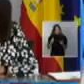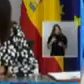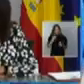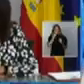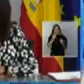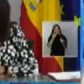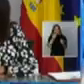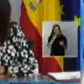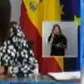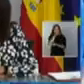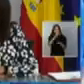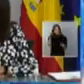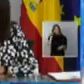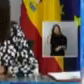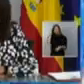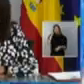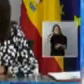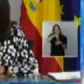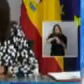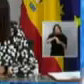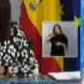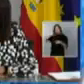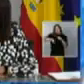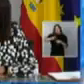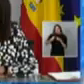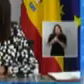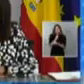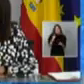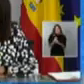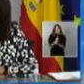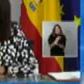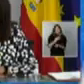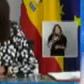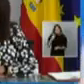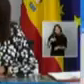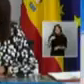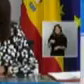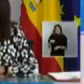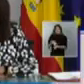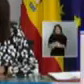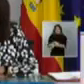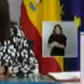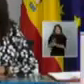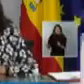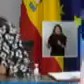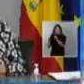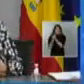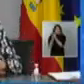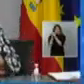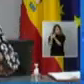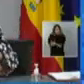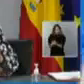tiene poco efecto, pero lo tiene. Es lo que se decía, tacita, tacita. El año pasado ya cuando empezaba a subir la